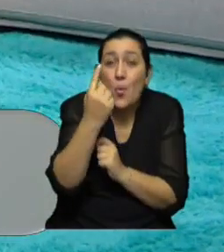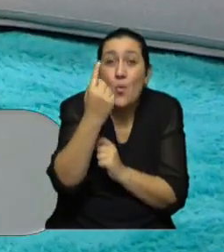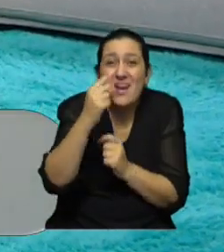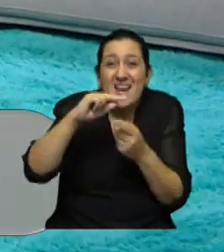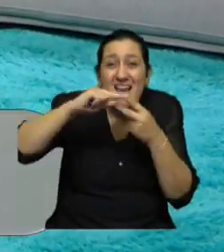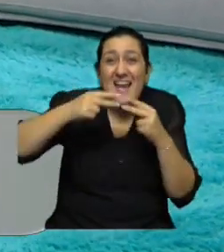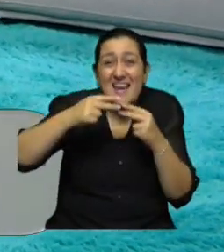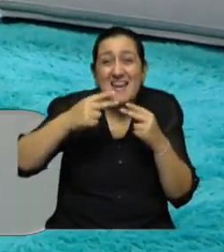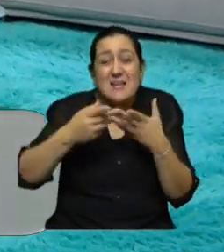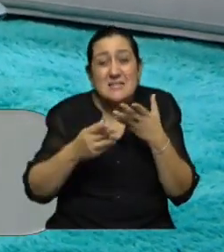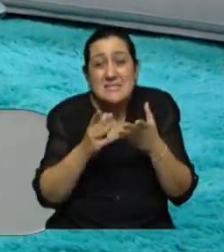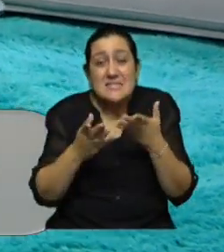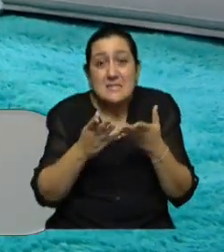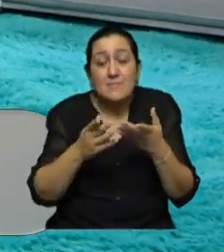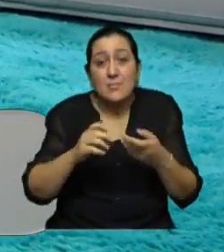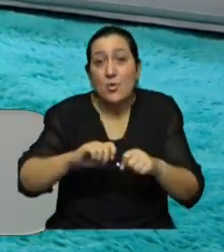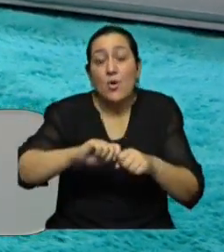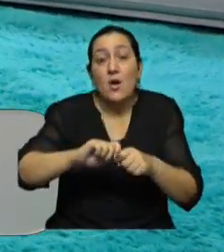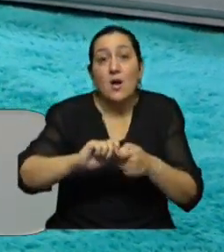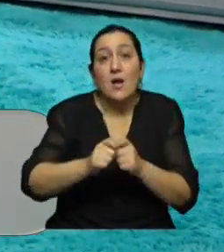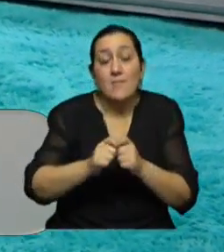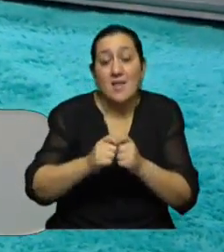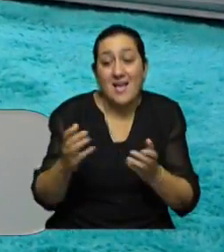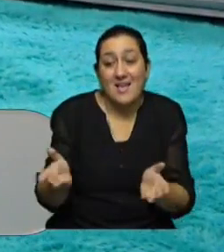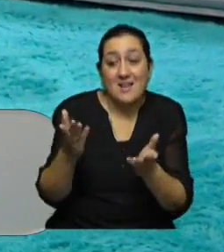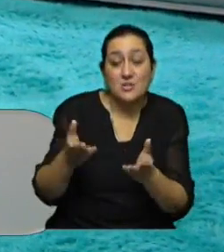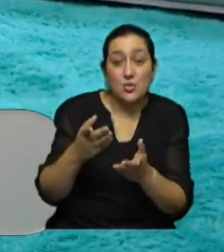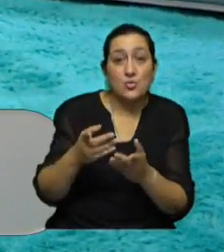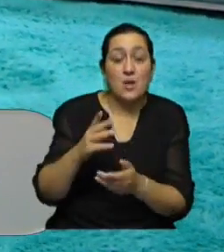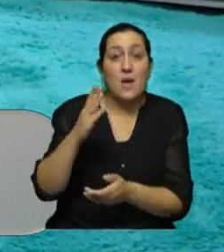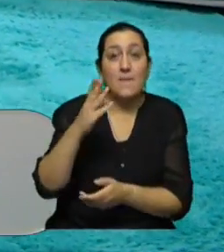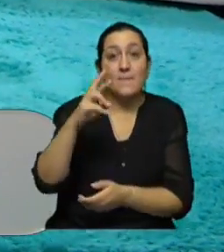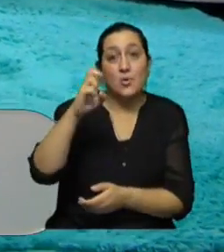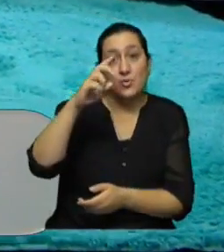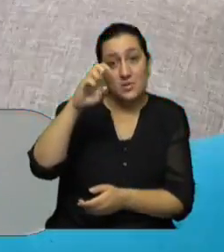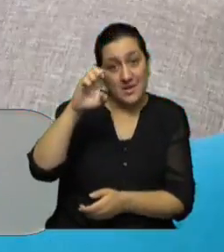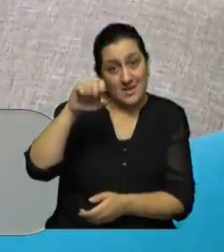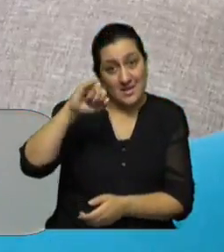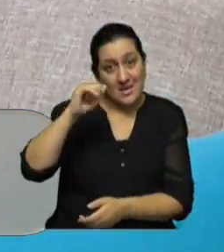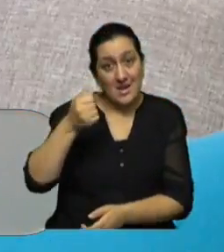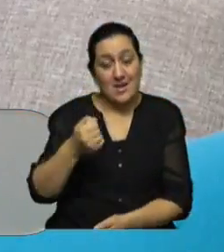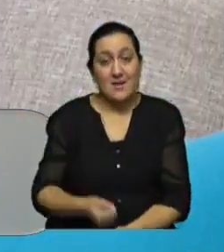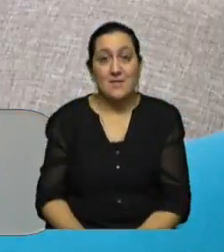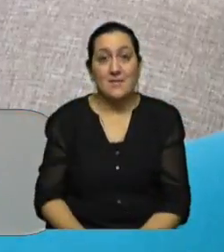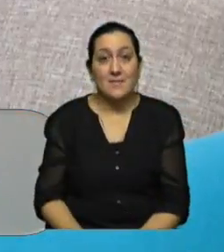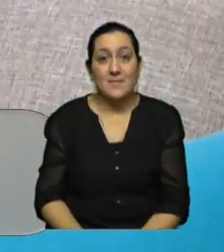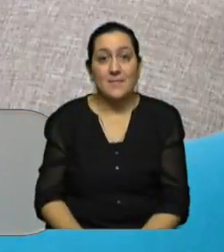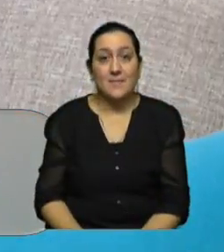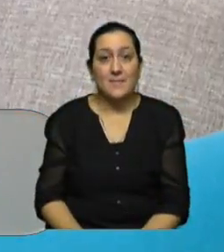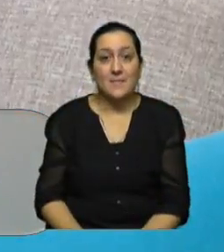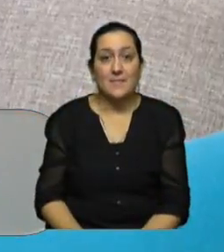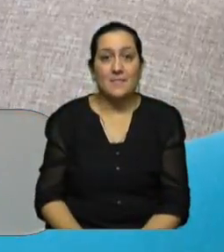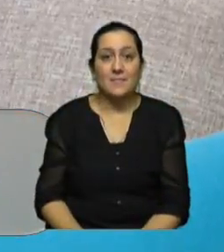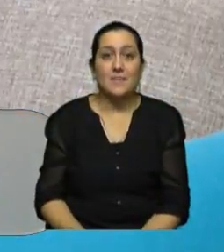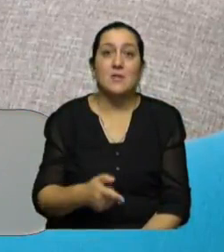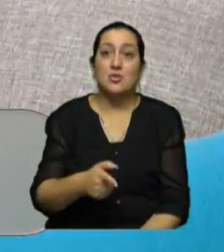que lo que hace es que trunca la generación de una proteína. Nosotros somos máquinas que funcionamos en base a proteínas. Y bueno,